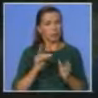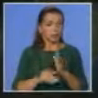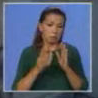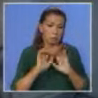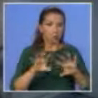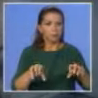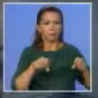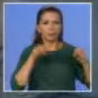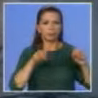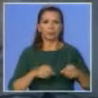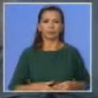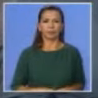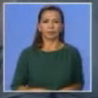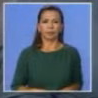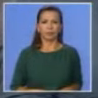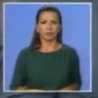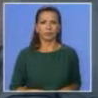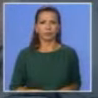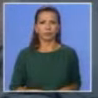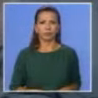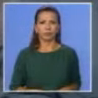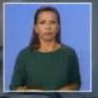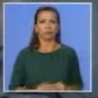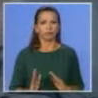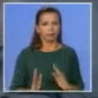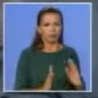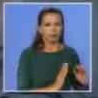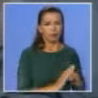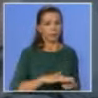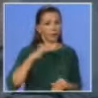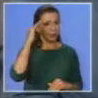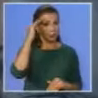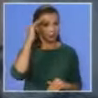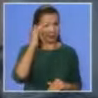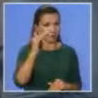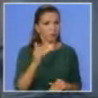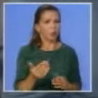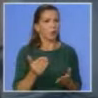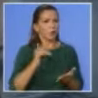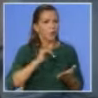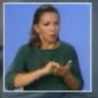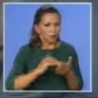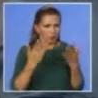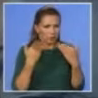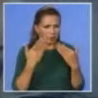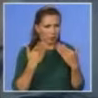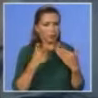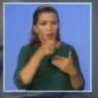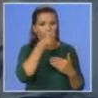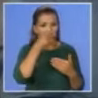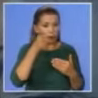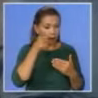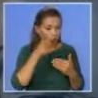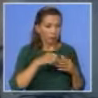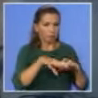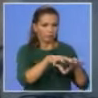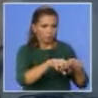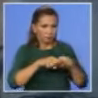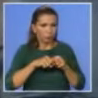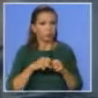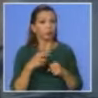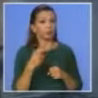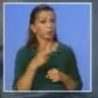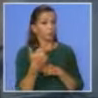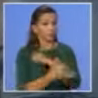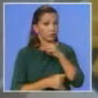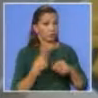24 horas. Y atención, la policía realizó un nuevo decomiso de drogas en Guayaquil. Hay 2 ciudadanos extranjeros detenidos.